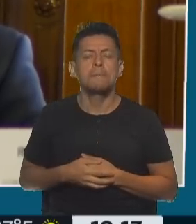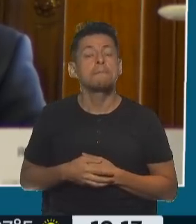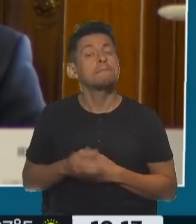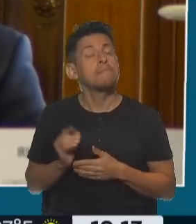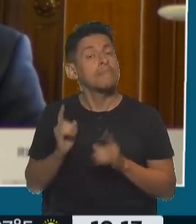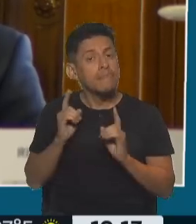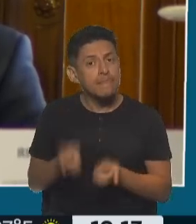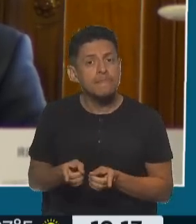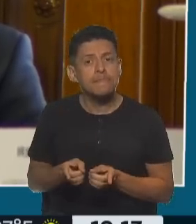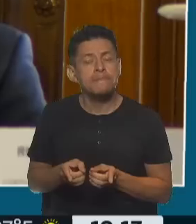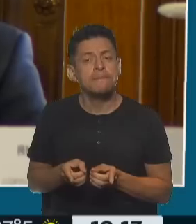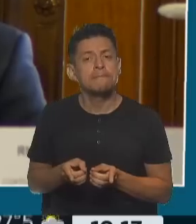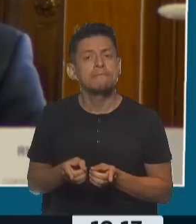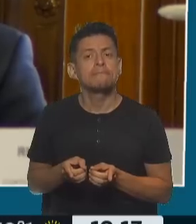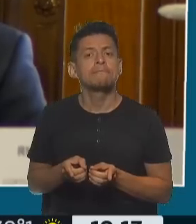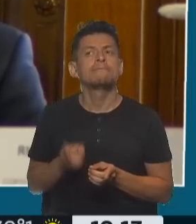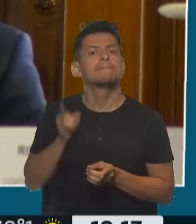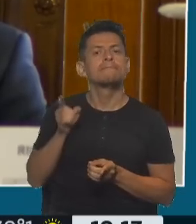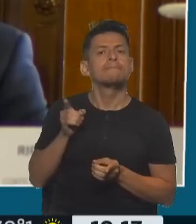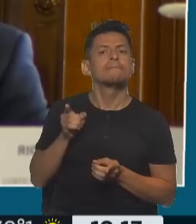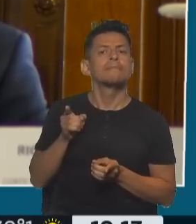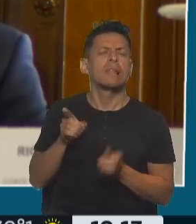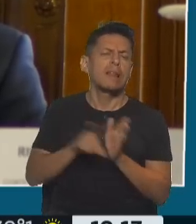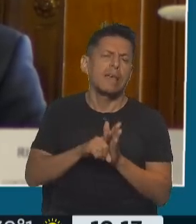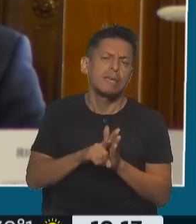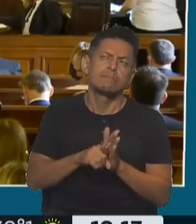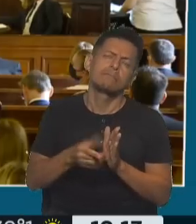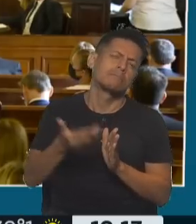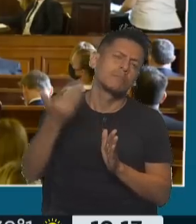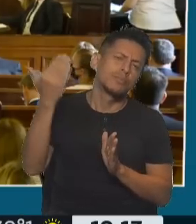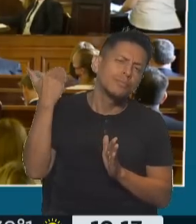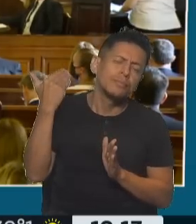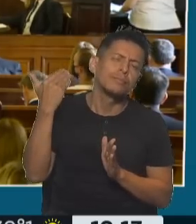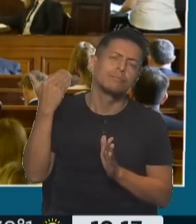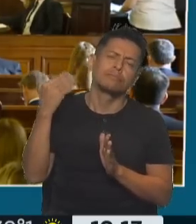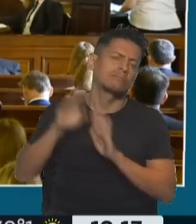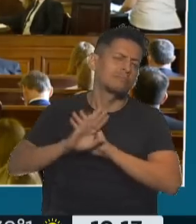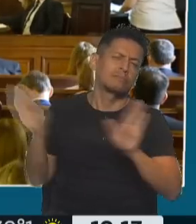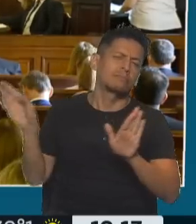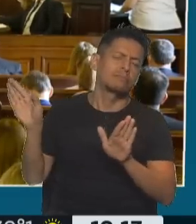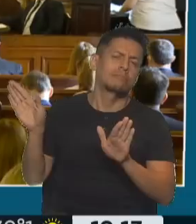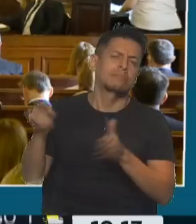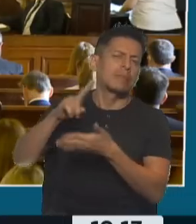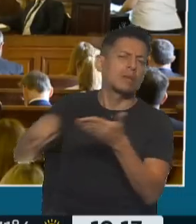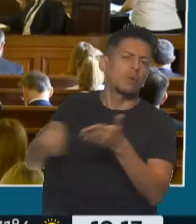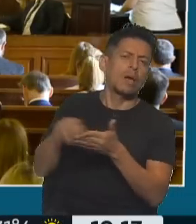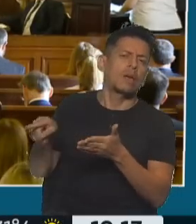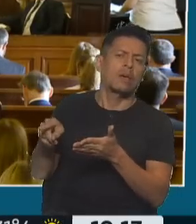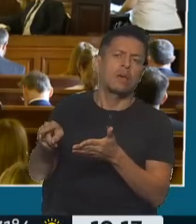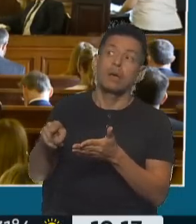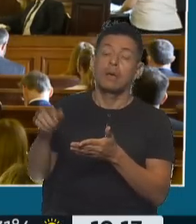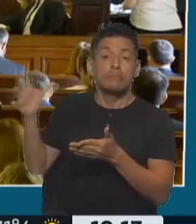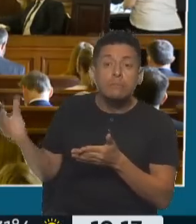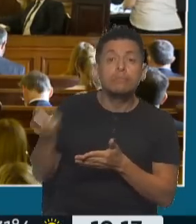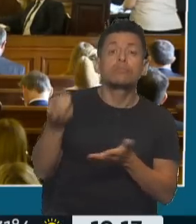que puso en funcionamiento una ley que había sido derogada expresamente por el Congreso de la Nación. No puede hacer,